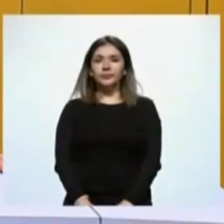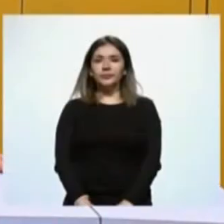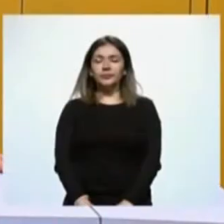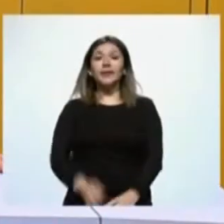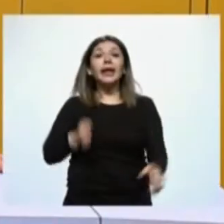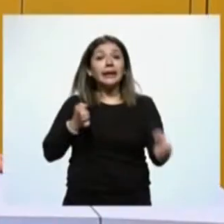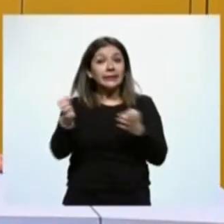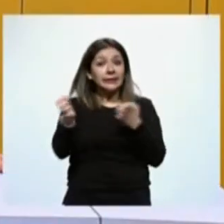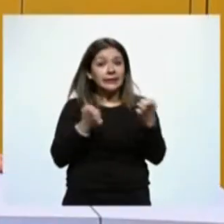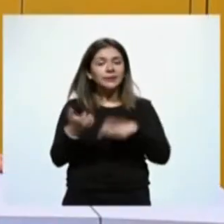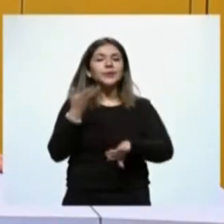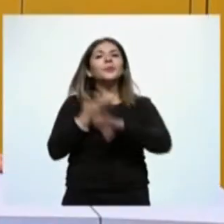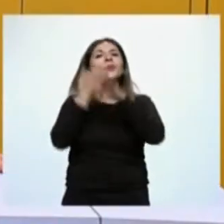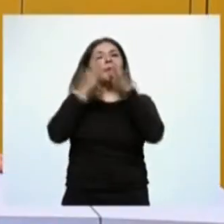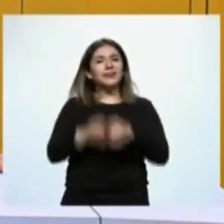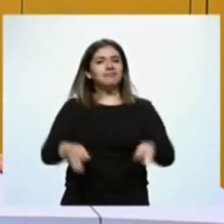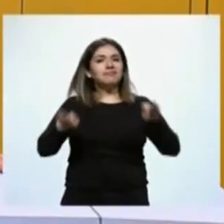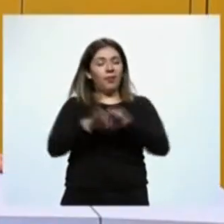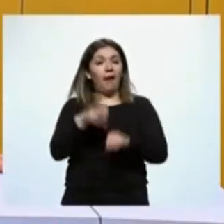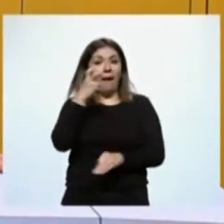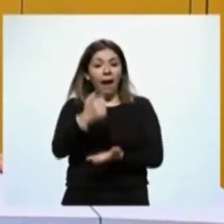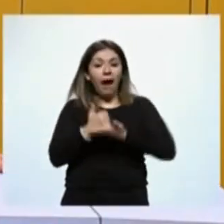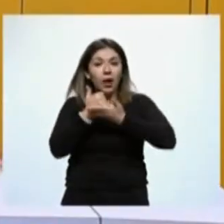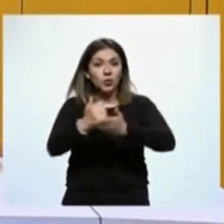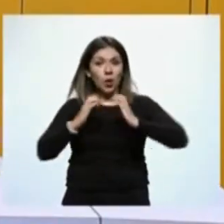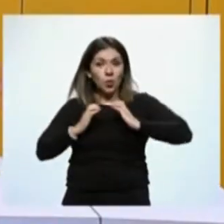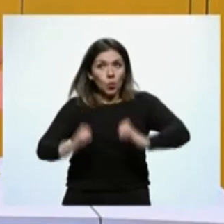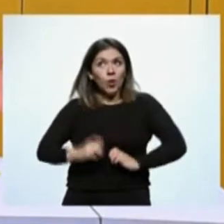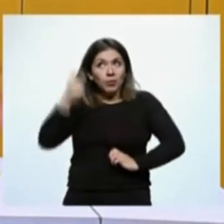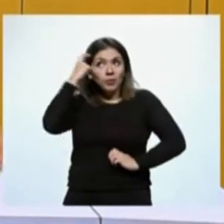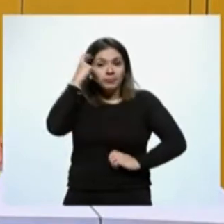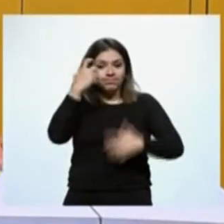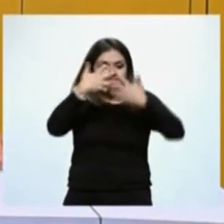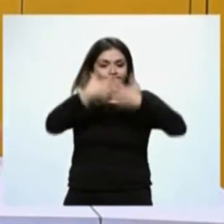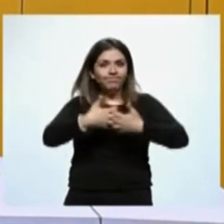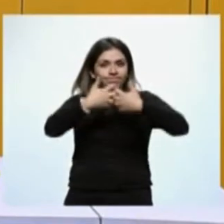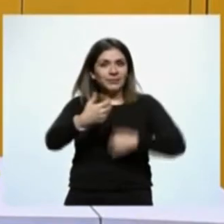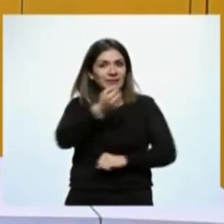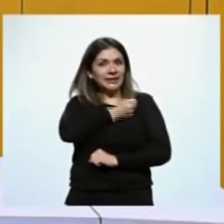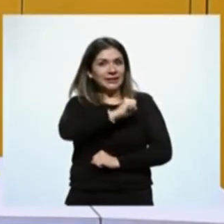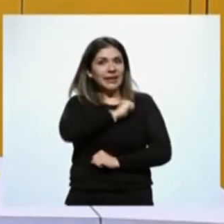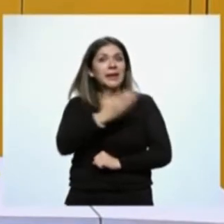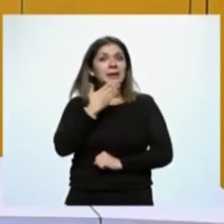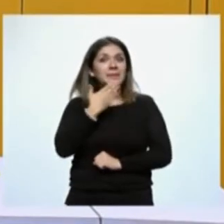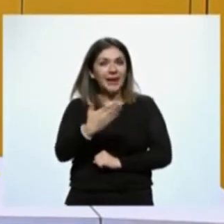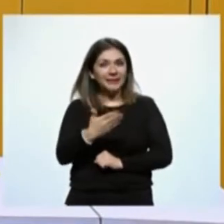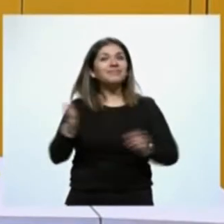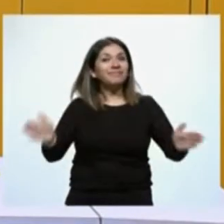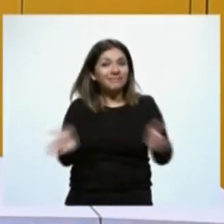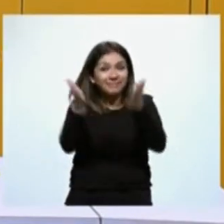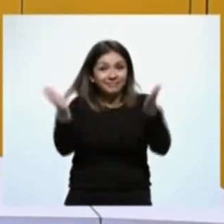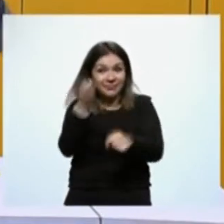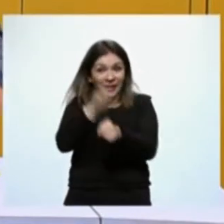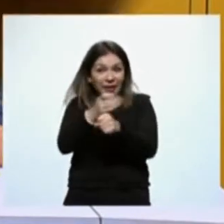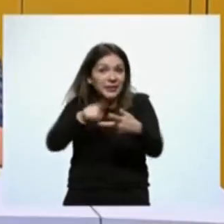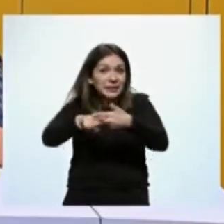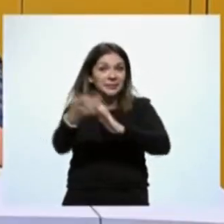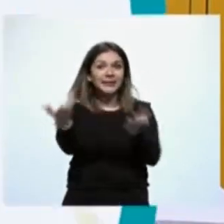Hacer ejercicio es muy importante porque ayuda a tu cuerpo y mente a estar sanos y fuertes. ¡Levántate! ¡Es hora de